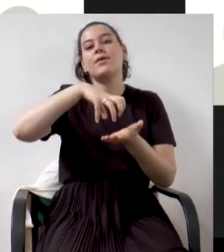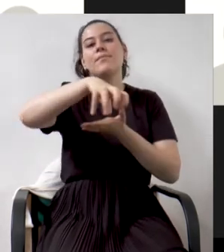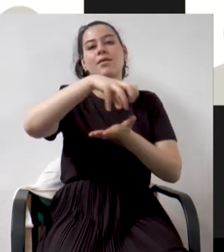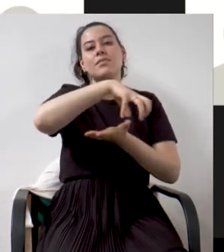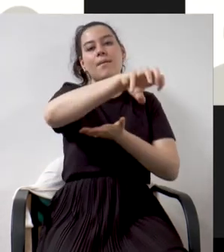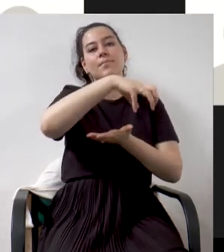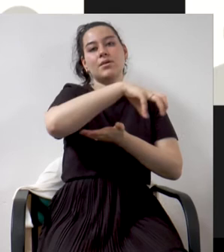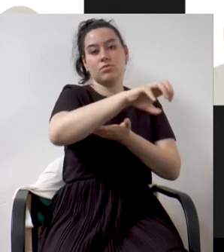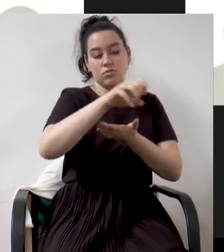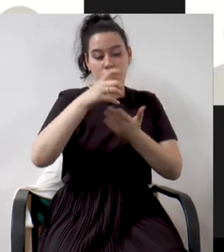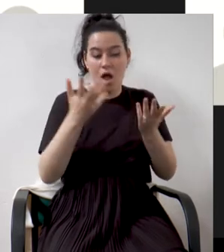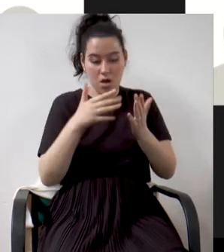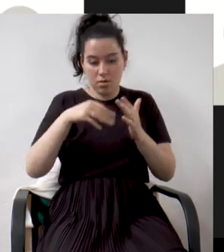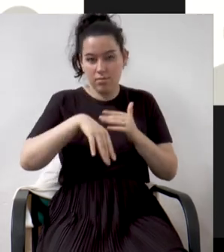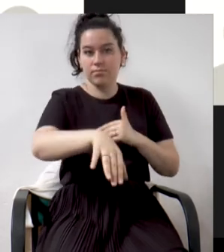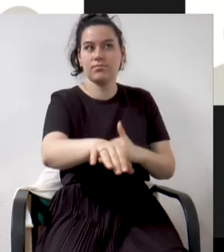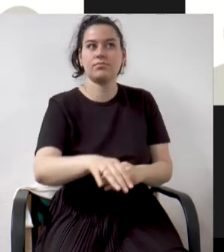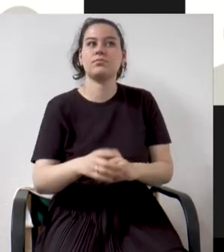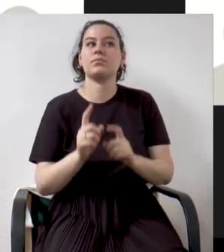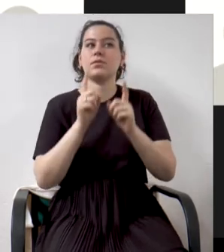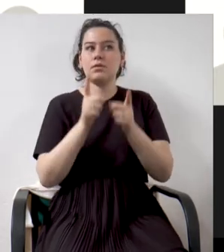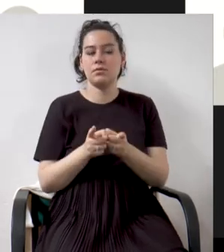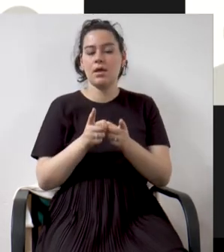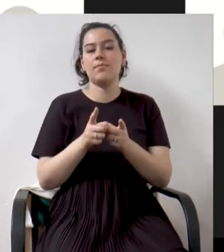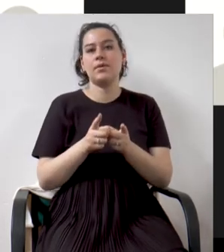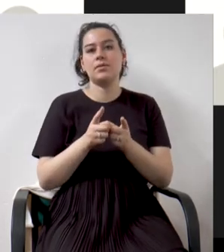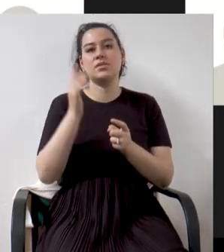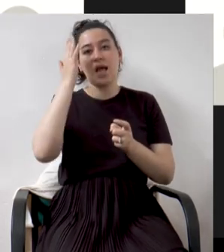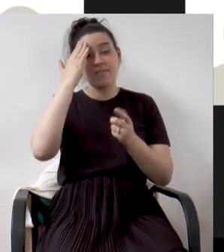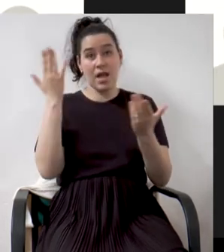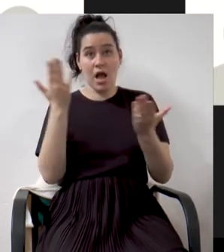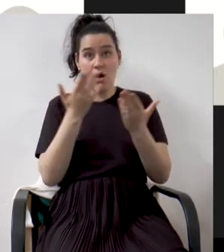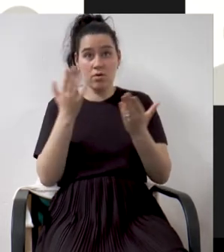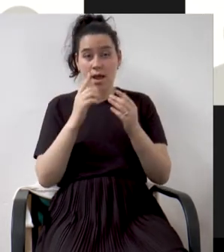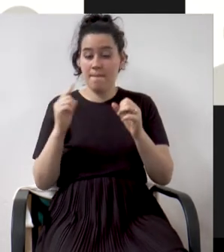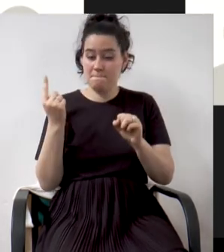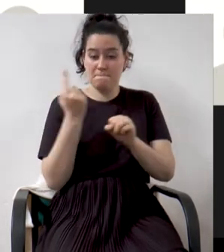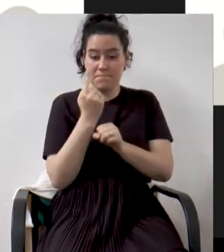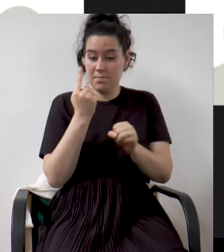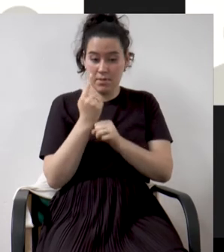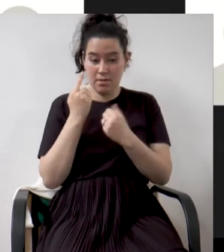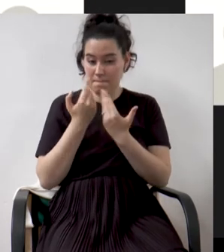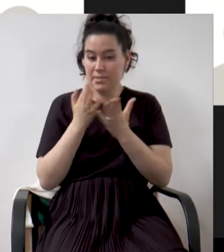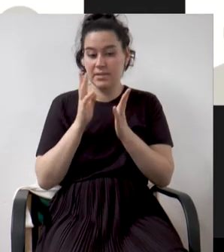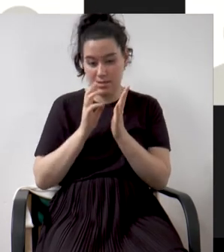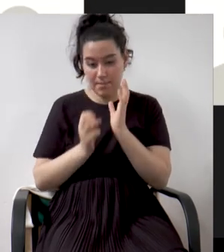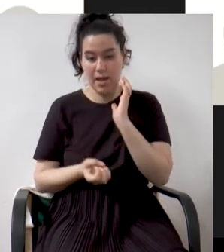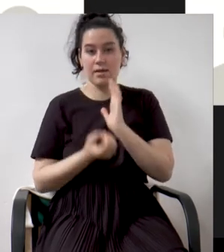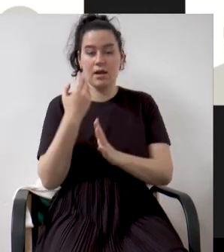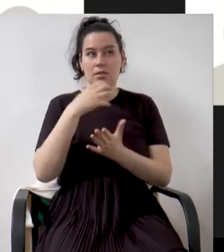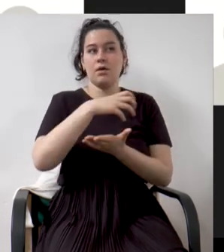a mediano y largo plazo. Quizás lo que estamos logrando ahora es un primer envión, empujón de creación de